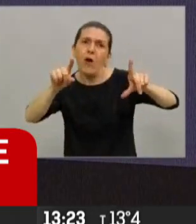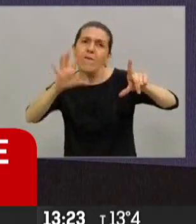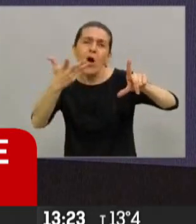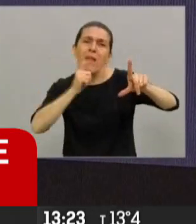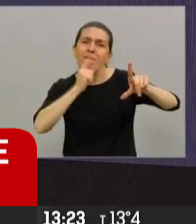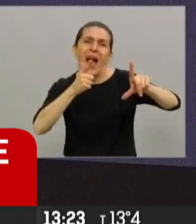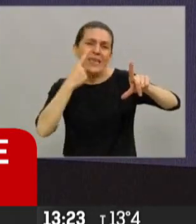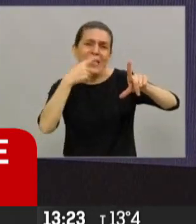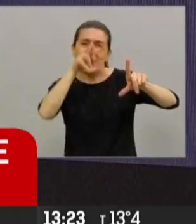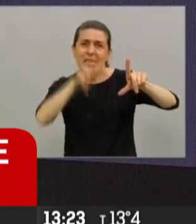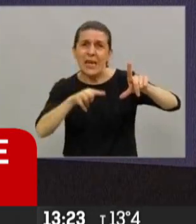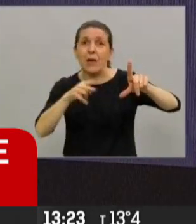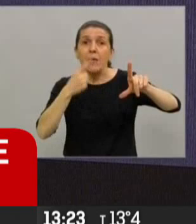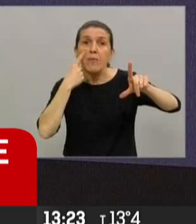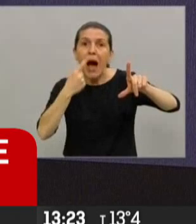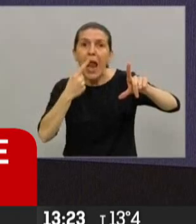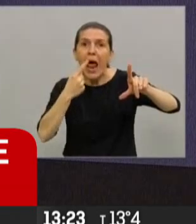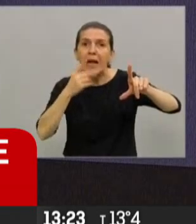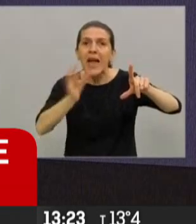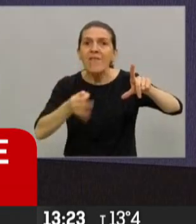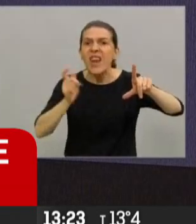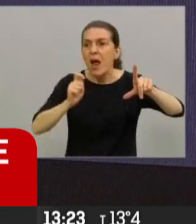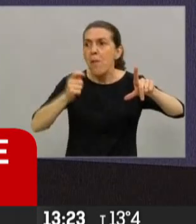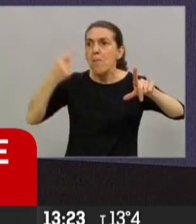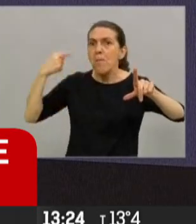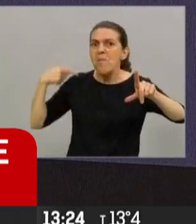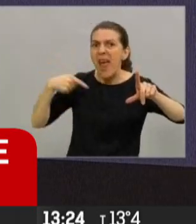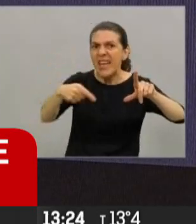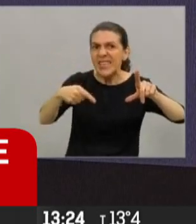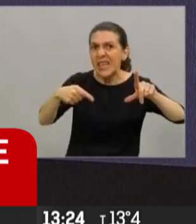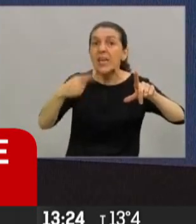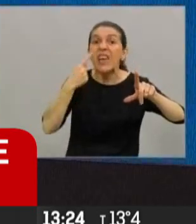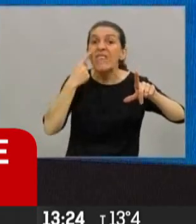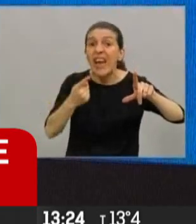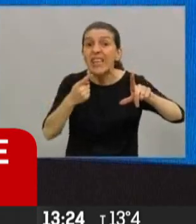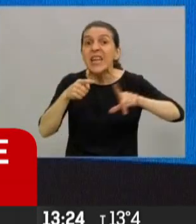que vean qué ha pasado en los últimos meses y que miren la situación de Argentina.